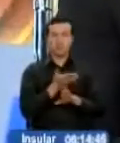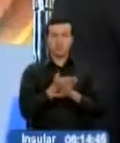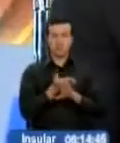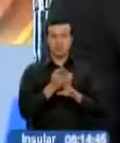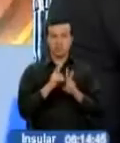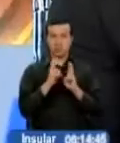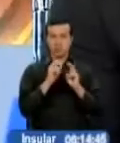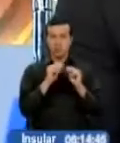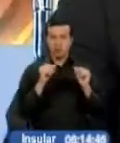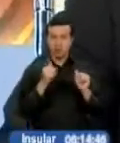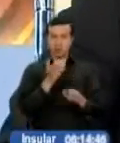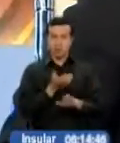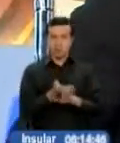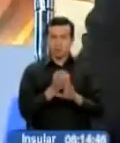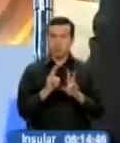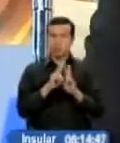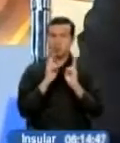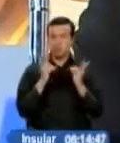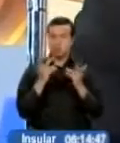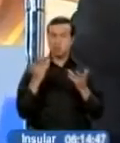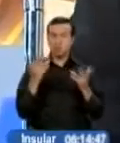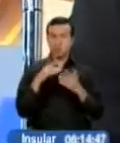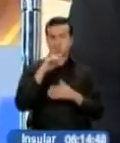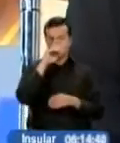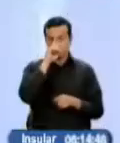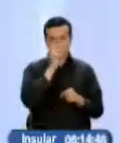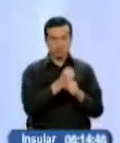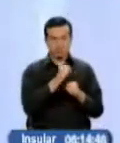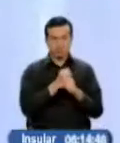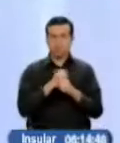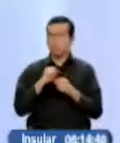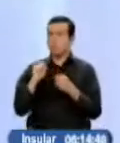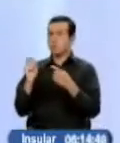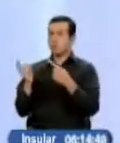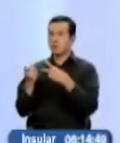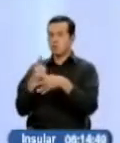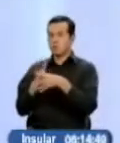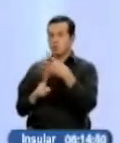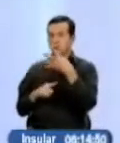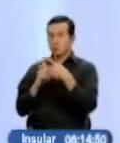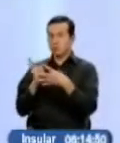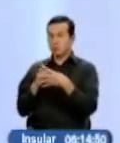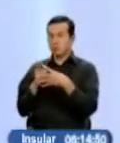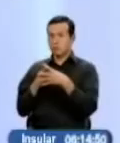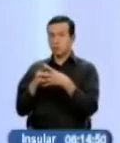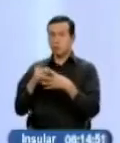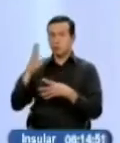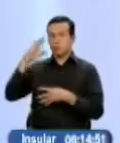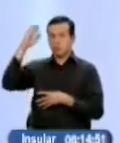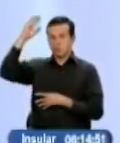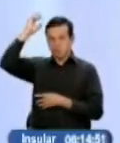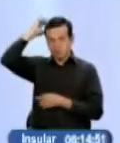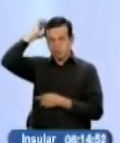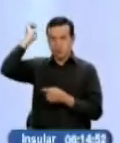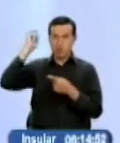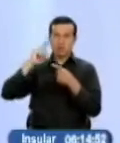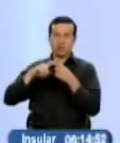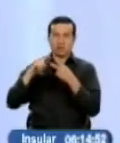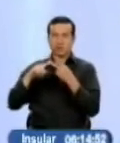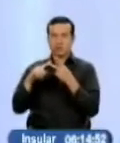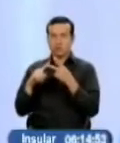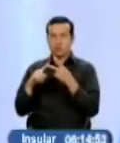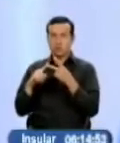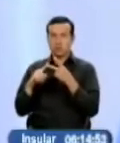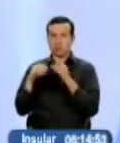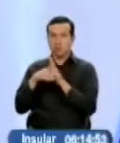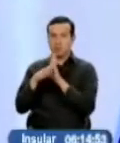términos de calidad de propuesta en cuanto a la generación de empleo? Vamos por lo primero. Tanto Cintia Viteri como el